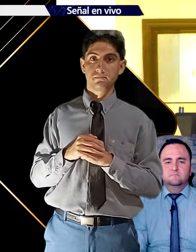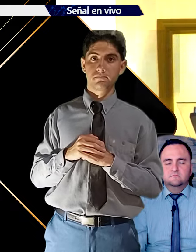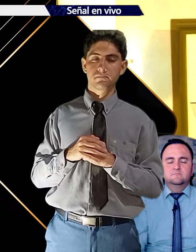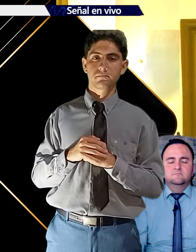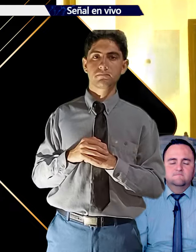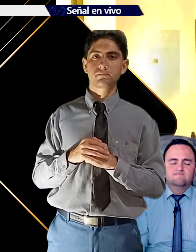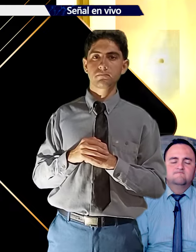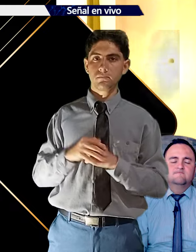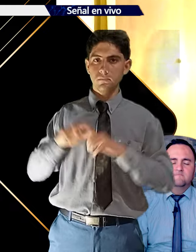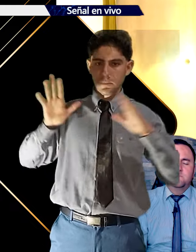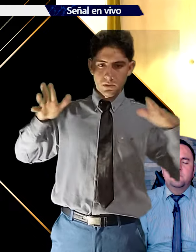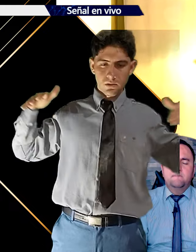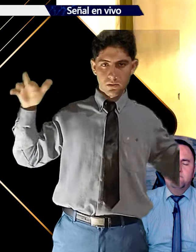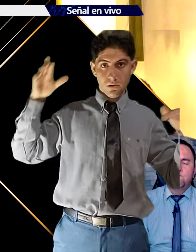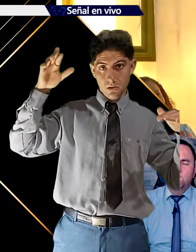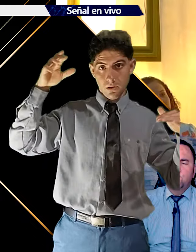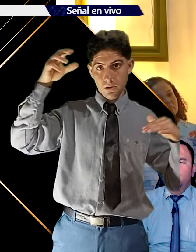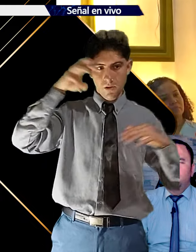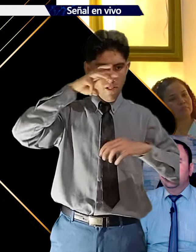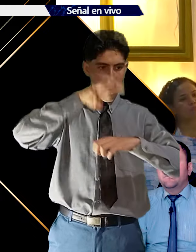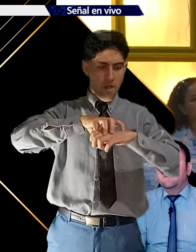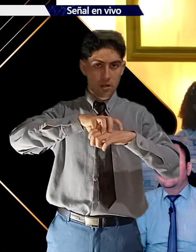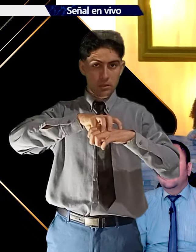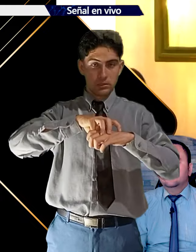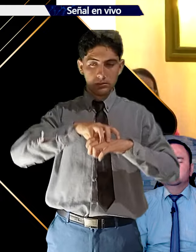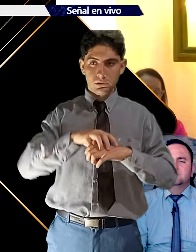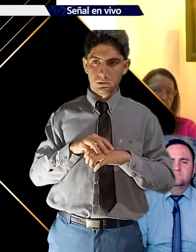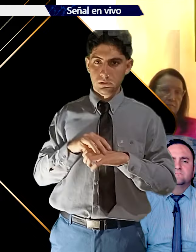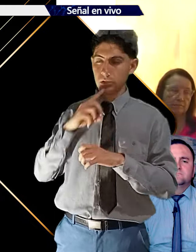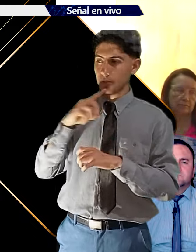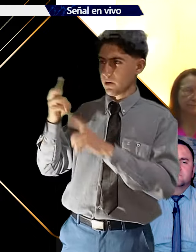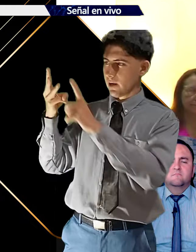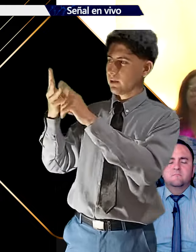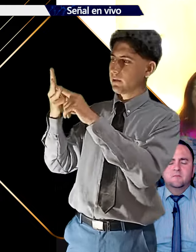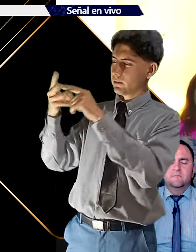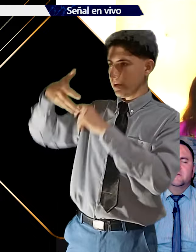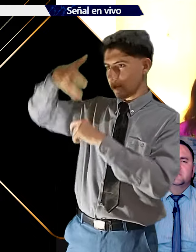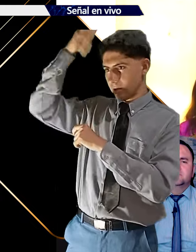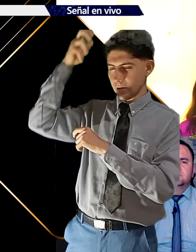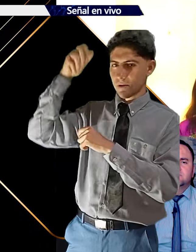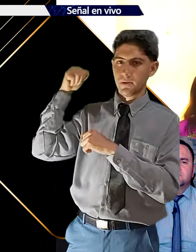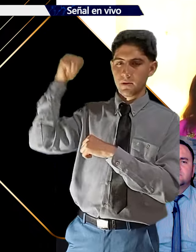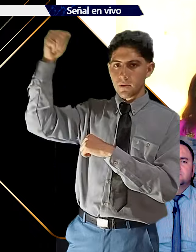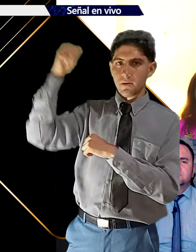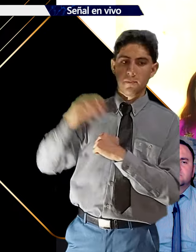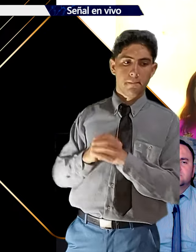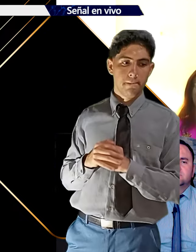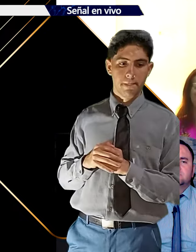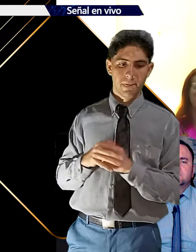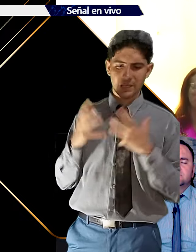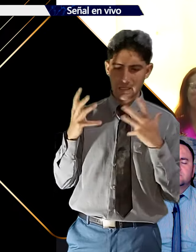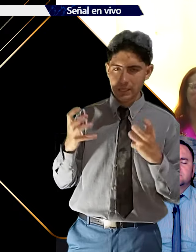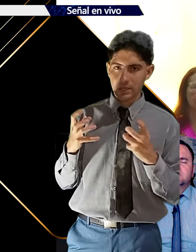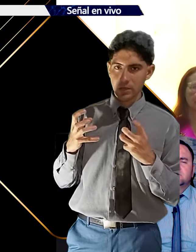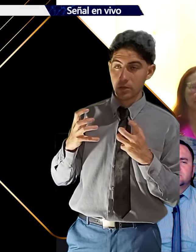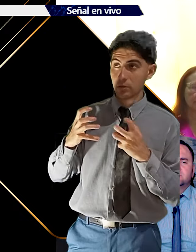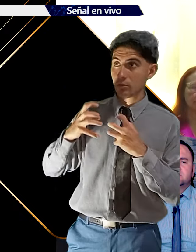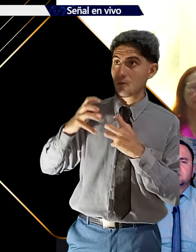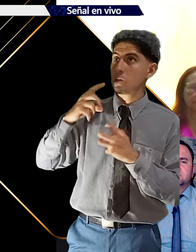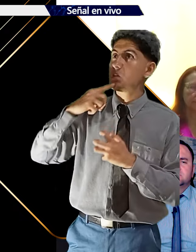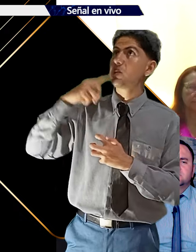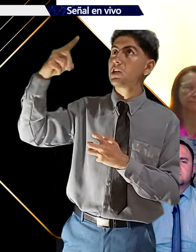poder llegar allá. Entonces dice que el águila dijo, momento, la ganadora debe ser la tercera, porque las otras fueron derrotados